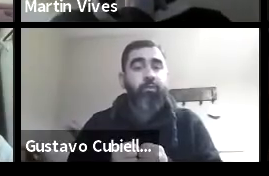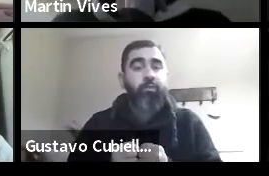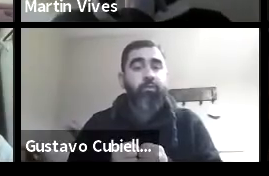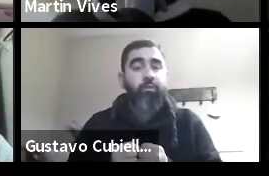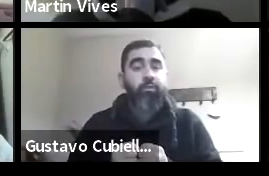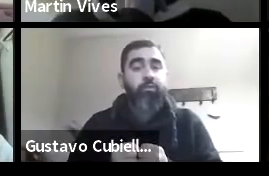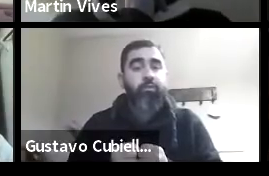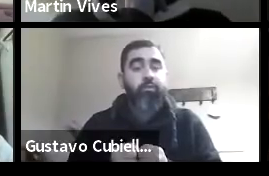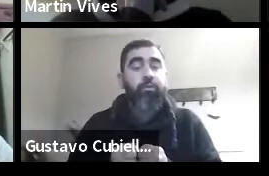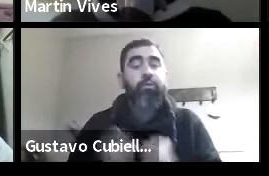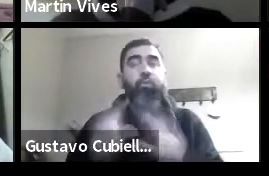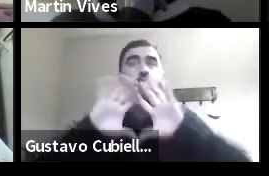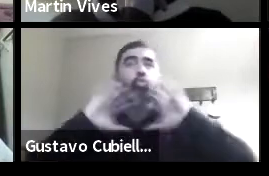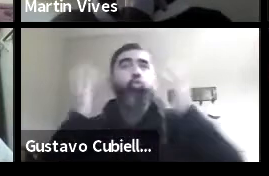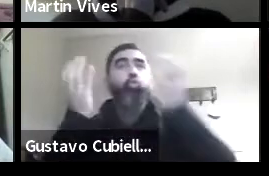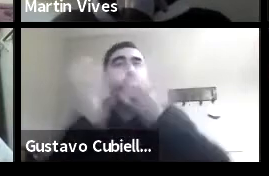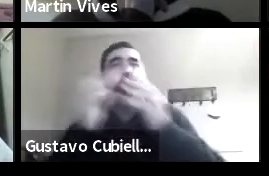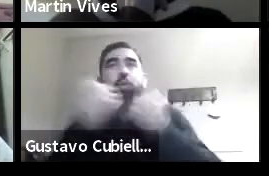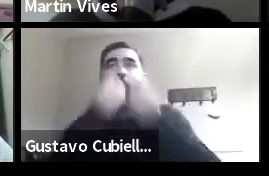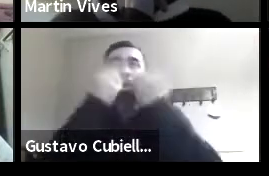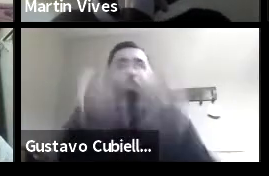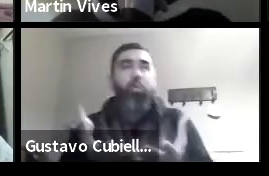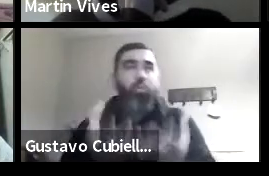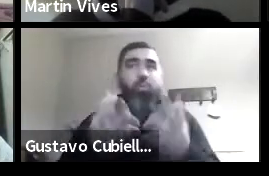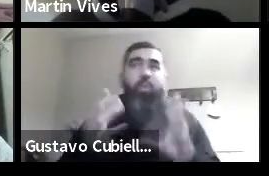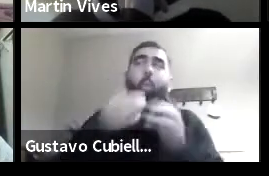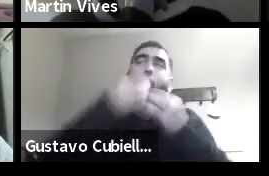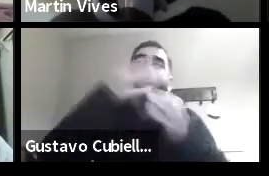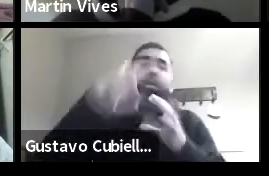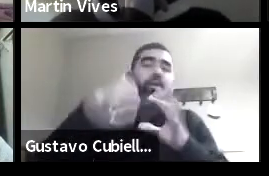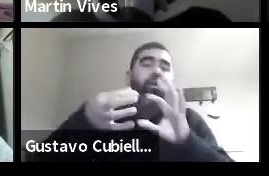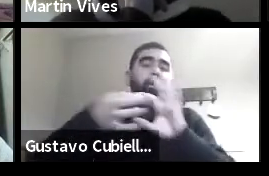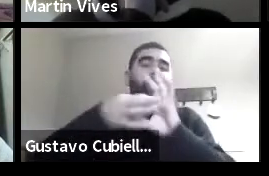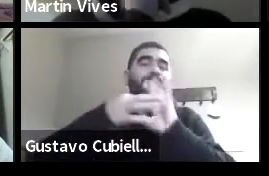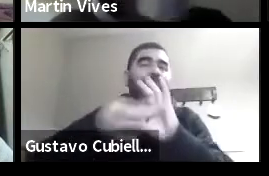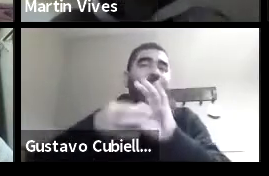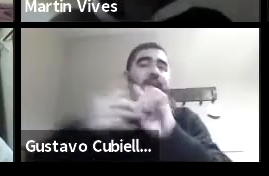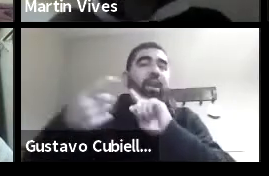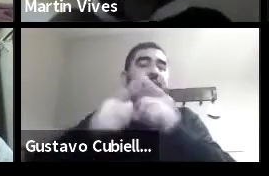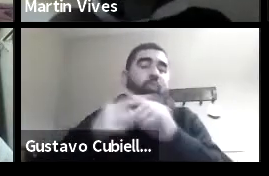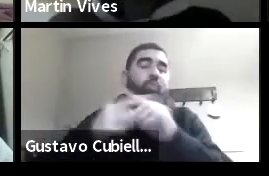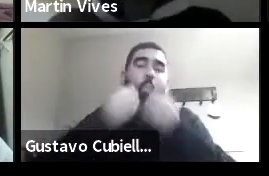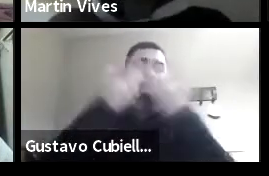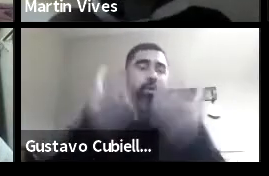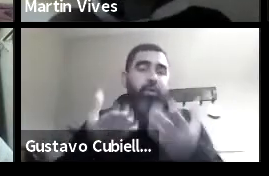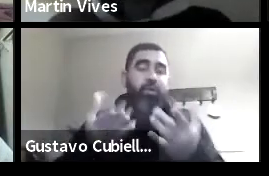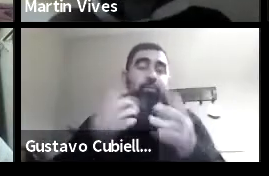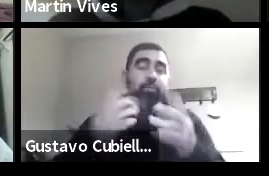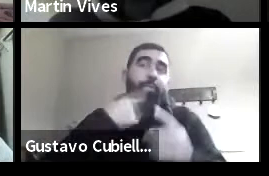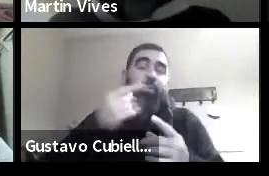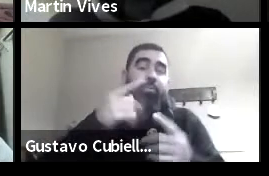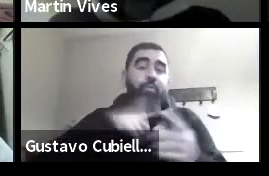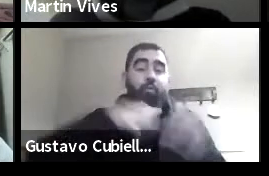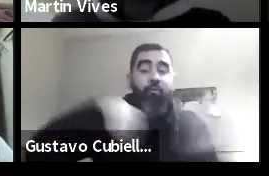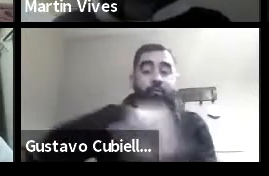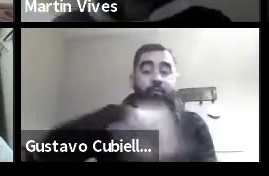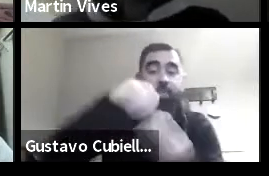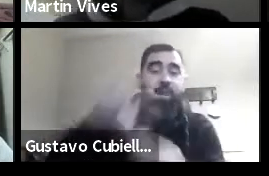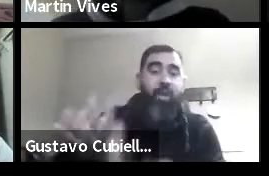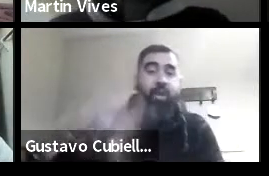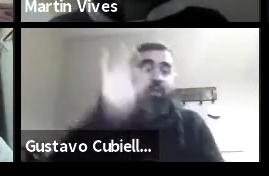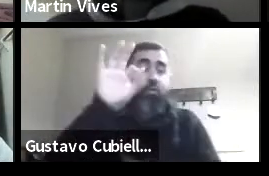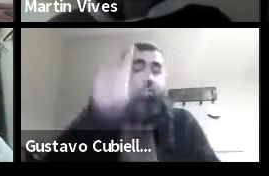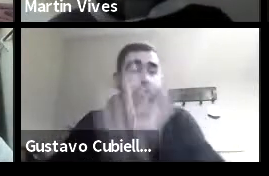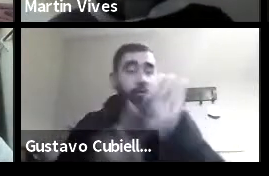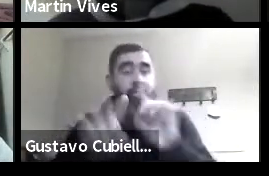totalitariedad no está bueno para ningún vínculo, ¿no? Para los vínculos familiares, uno elige la familia, elige